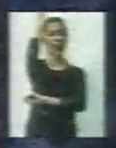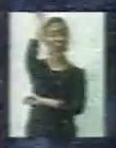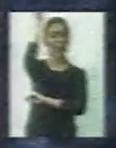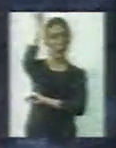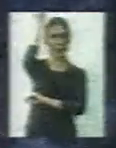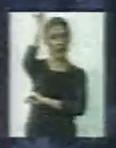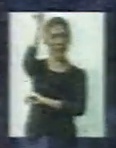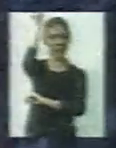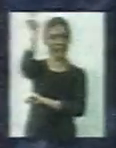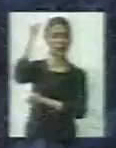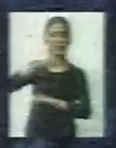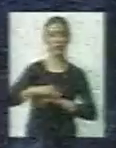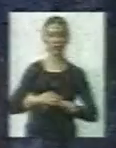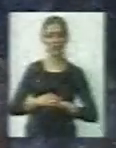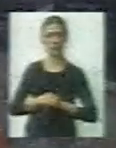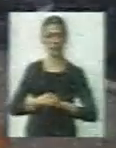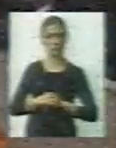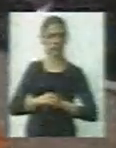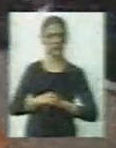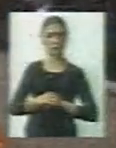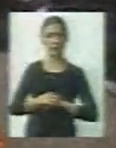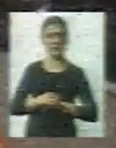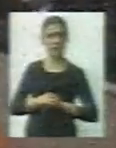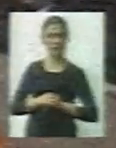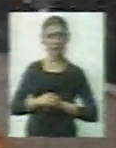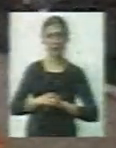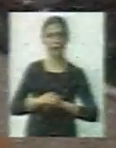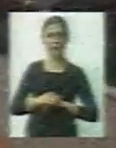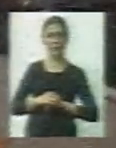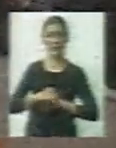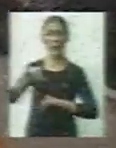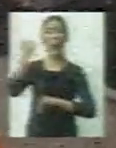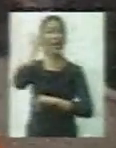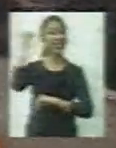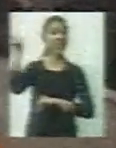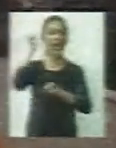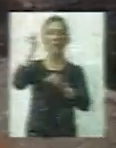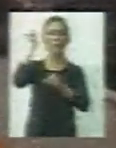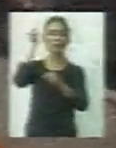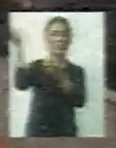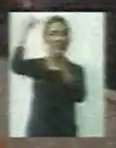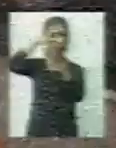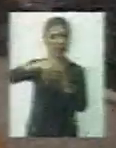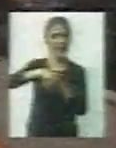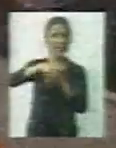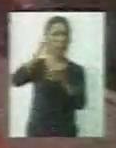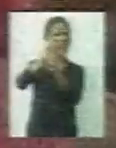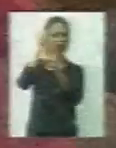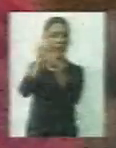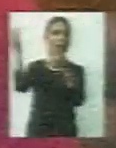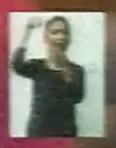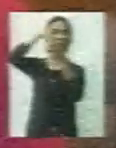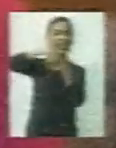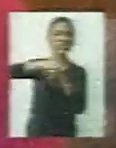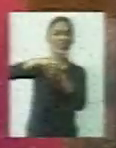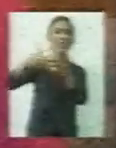integrado a la selección que va a viajar. Ya es parte, es miembro, digamos, de la selección, pero bueno, no estaba,